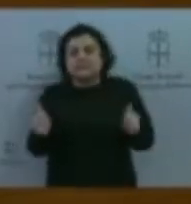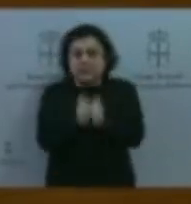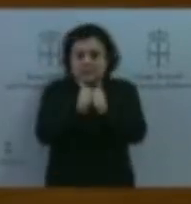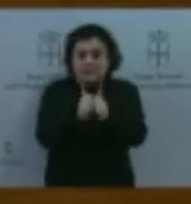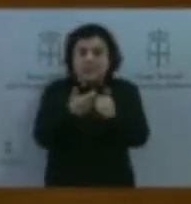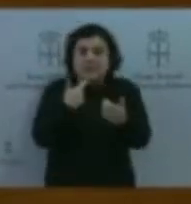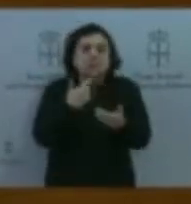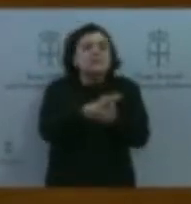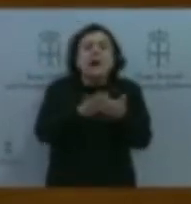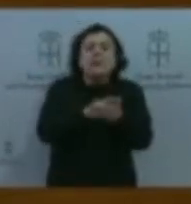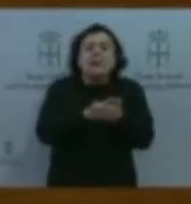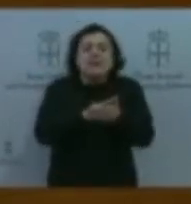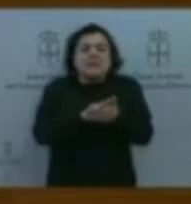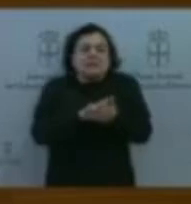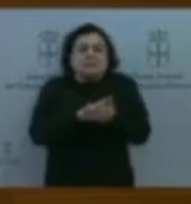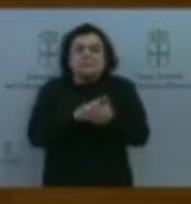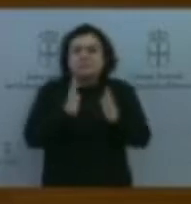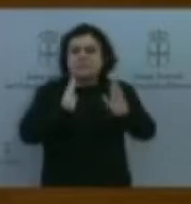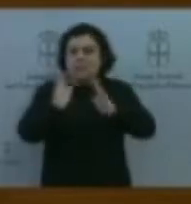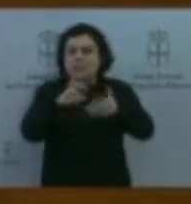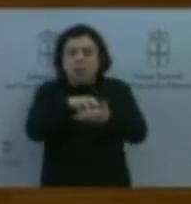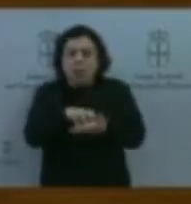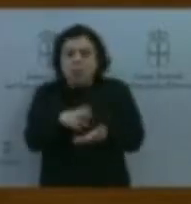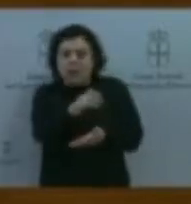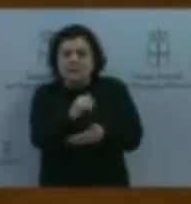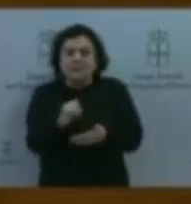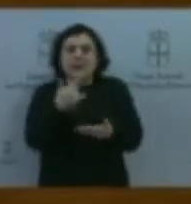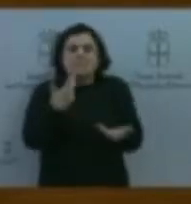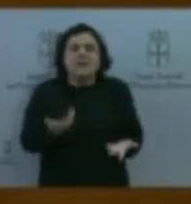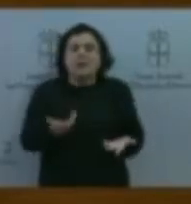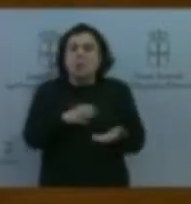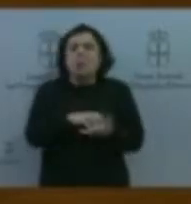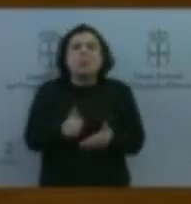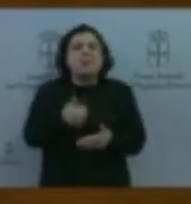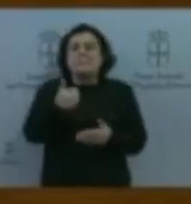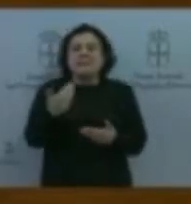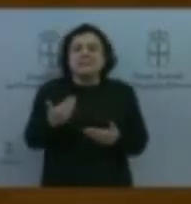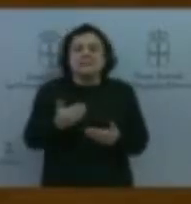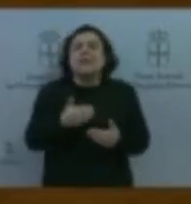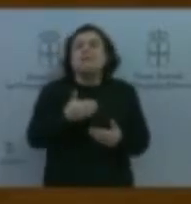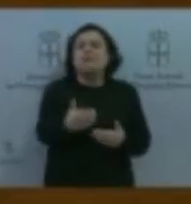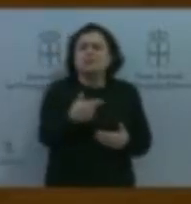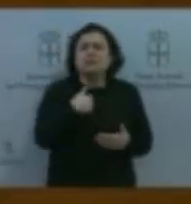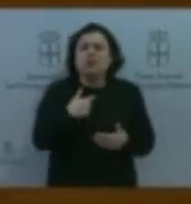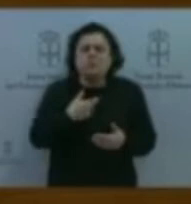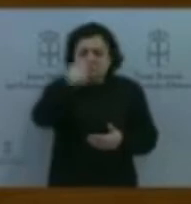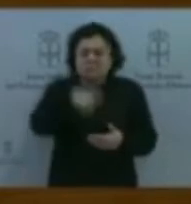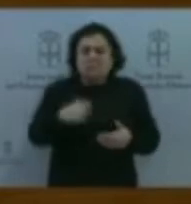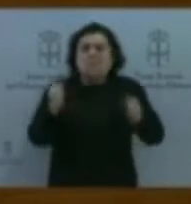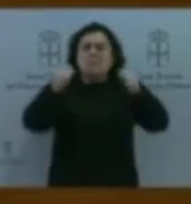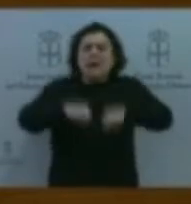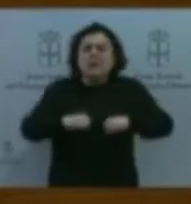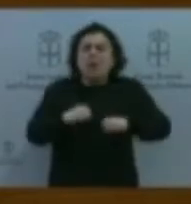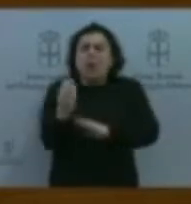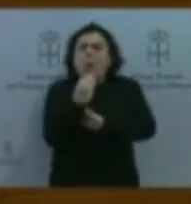¿hay mayor incertidumbre que no saber quién te va a cuidar cuando seas mayor? ¿Hay mayor incertidumbre que no sabes si tus